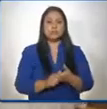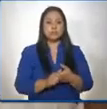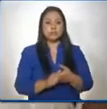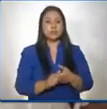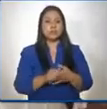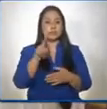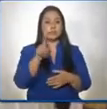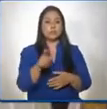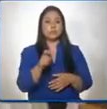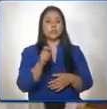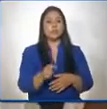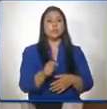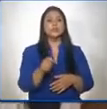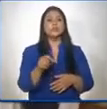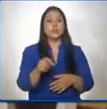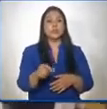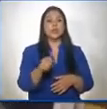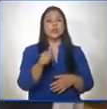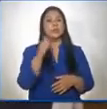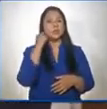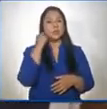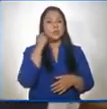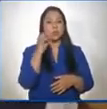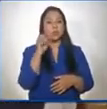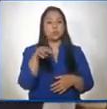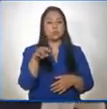el licenciado Álvaro González Richi, ministro de Finanzas Públicas.